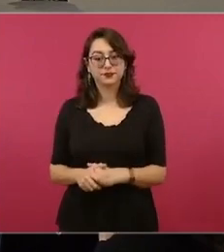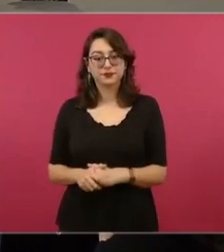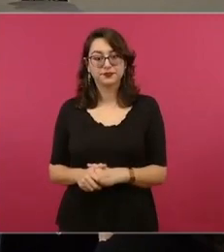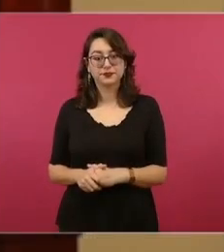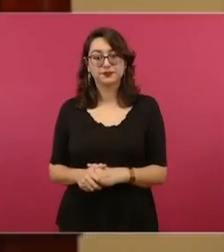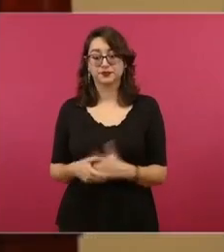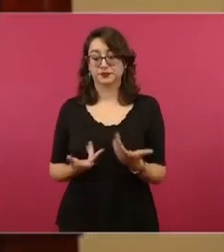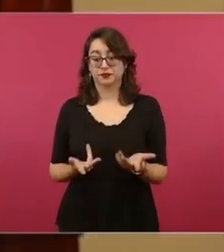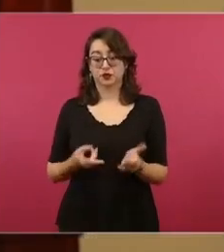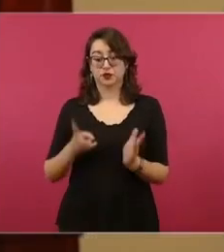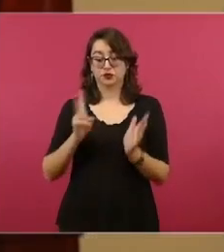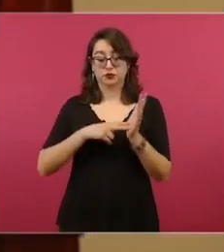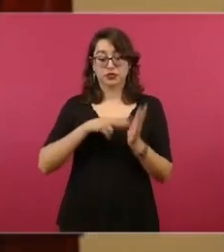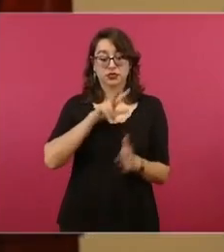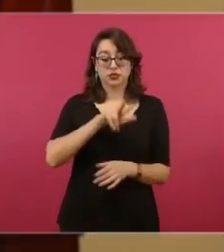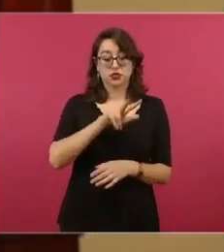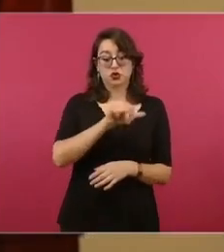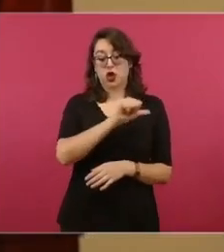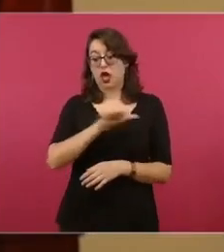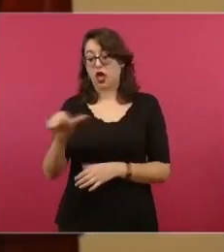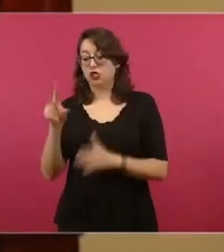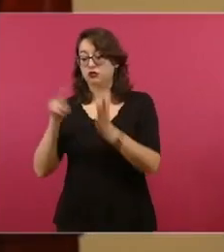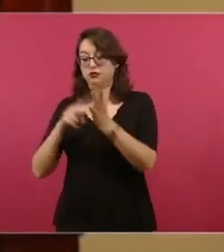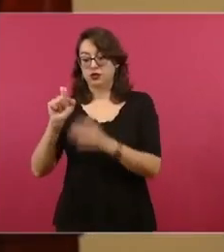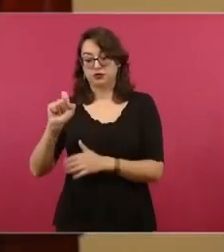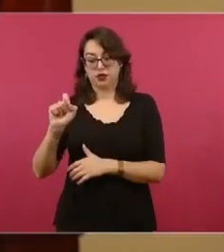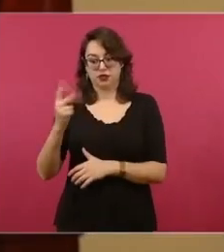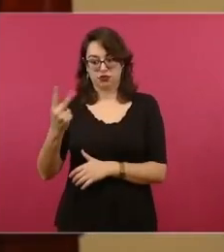del 18 al 22, el tiempo que llevamos